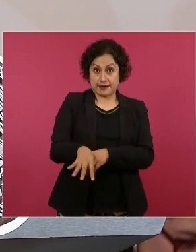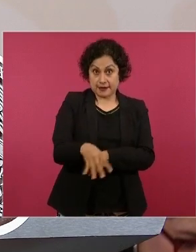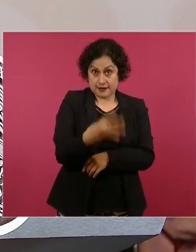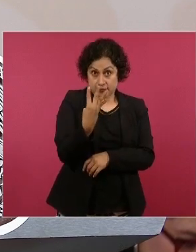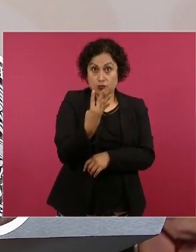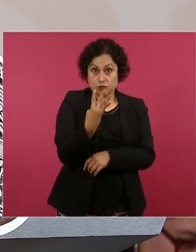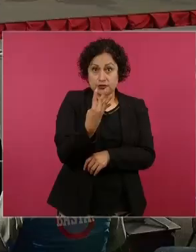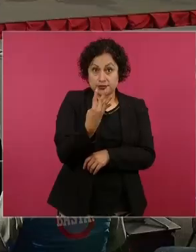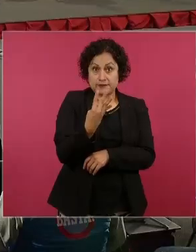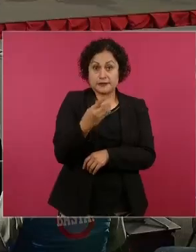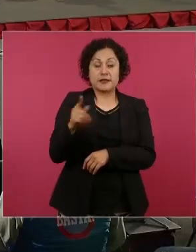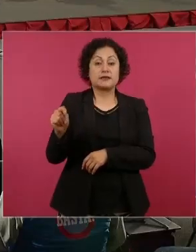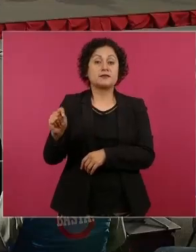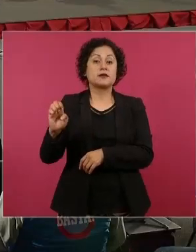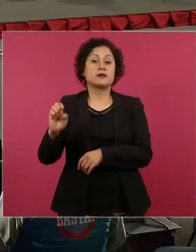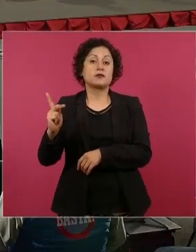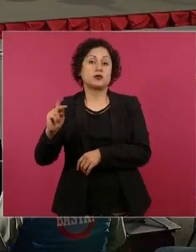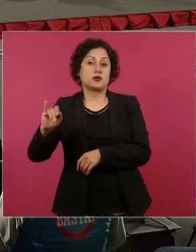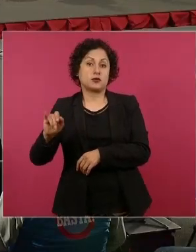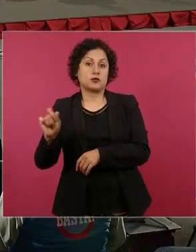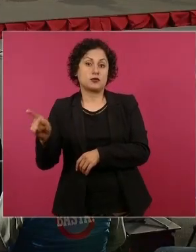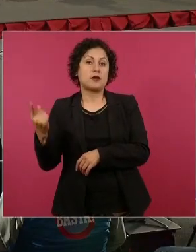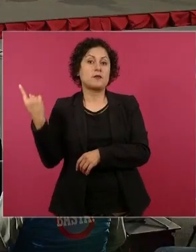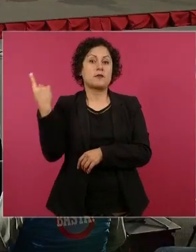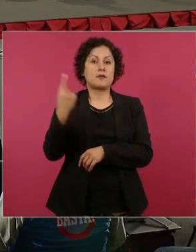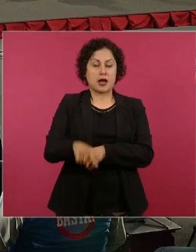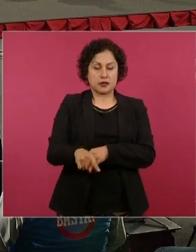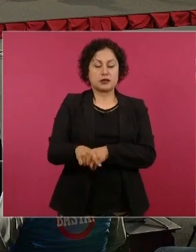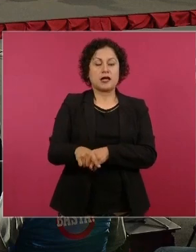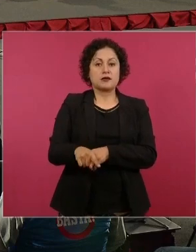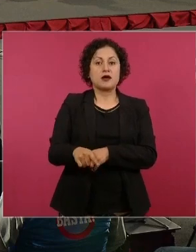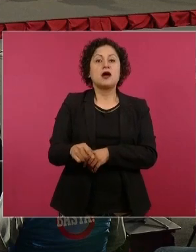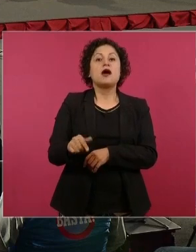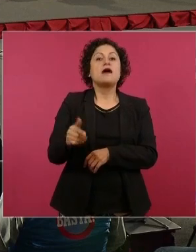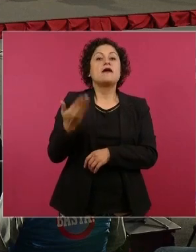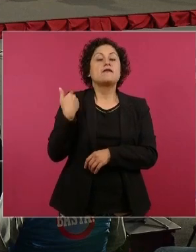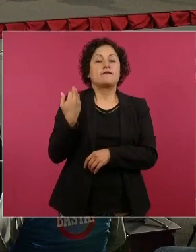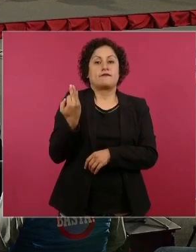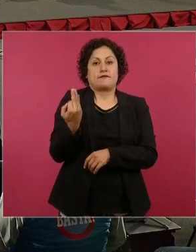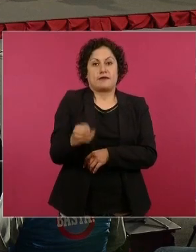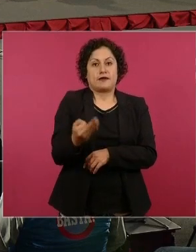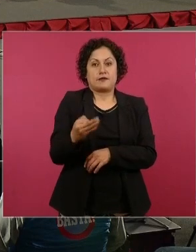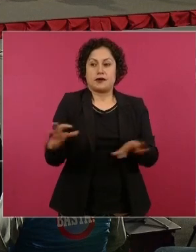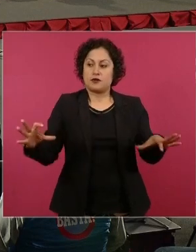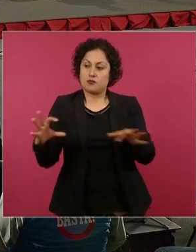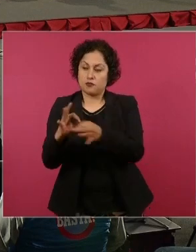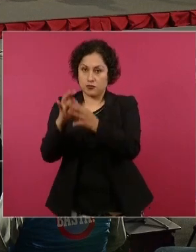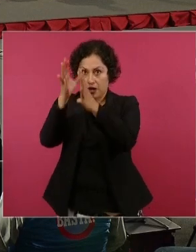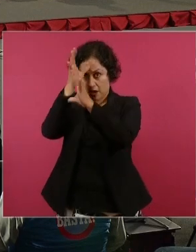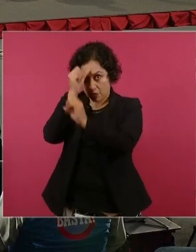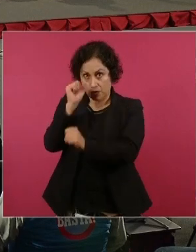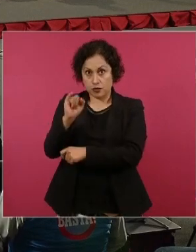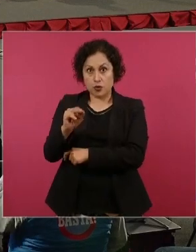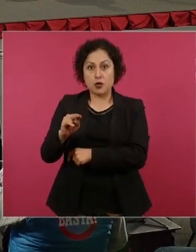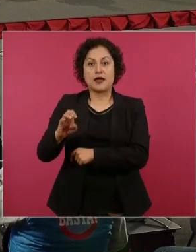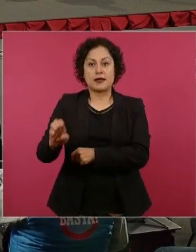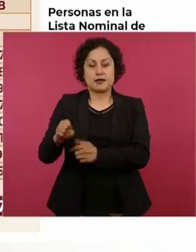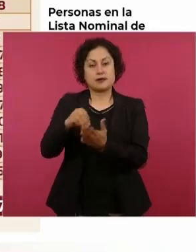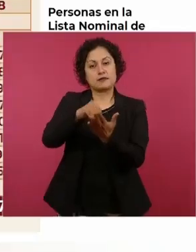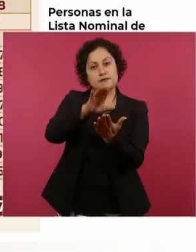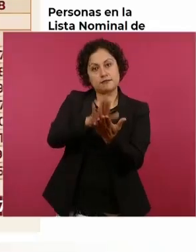Tribunal Electoral, el 12 de febrero de este año suscribimos un convenio con el INE a fin de garantizar